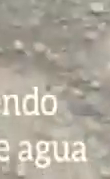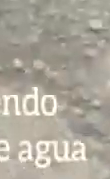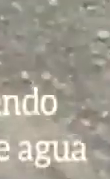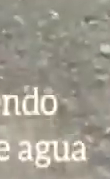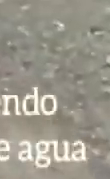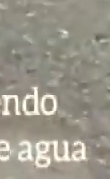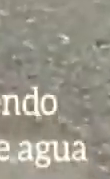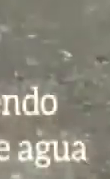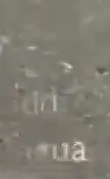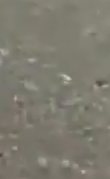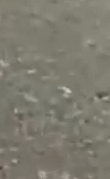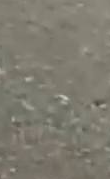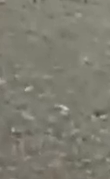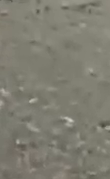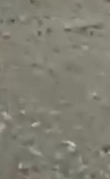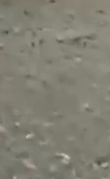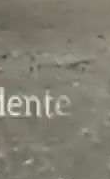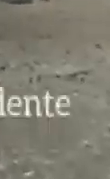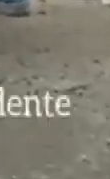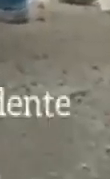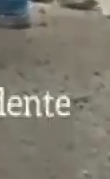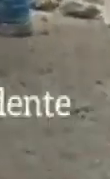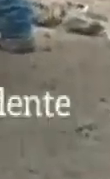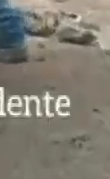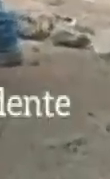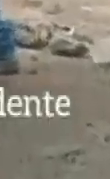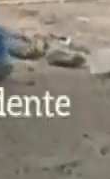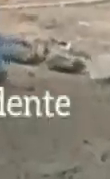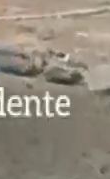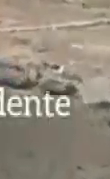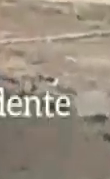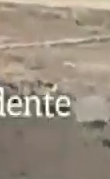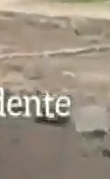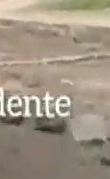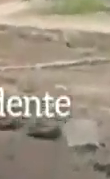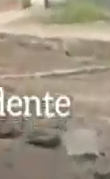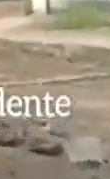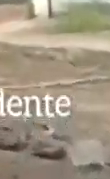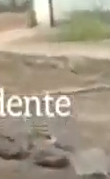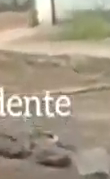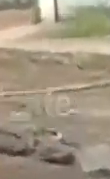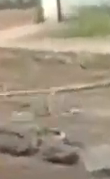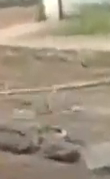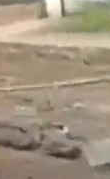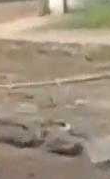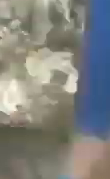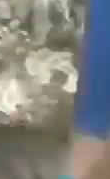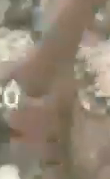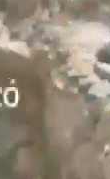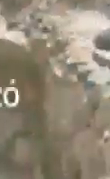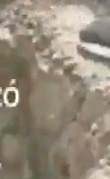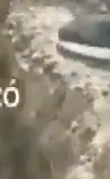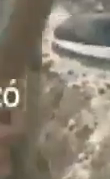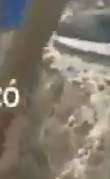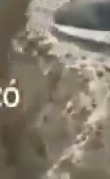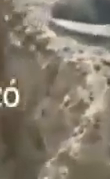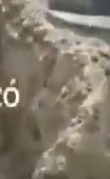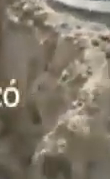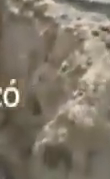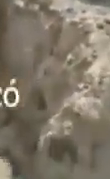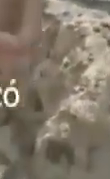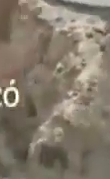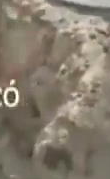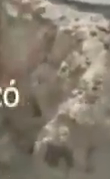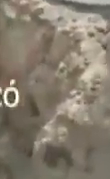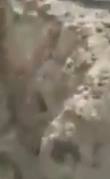haciendo la reparación de las tuberías de agua. Agradecemos a nuestro presidente, Nicolás Maduro, por esta iniciativa que colocó a través del